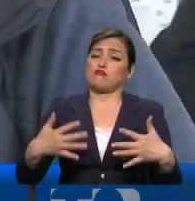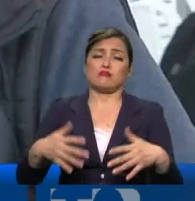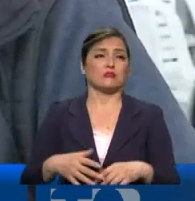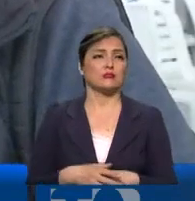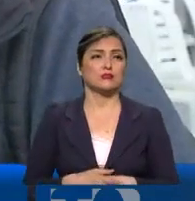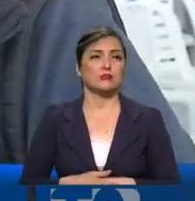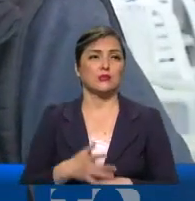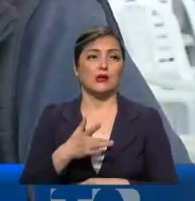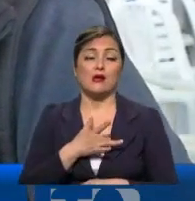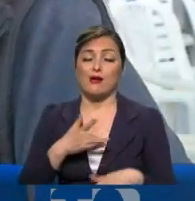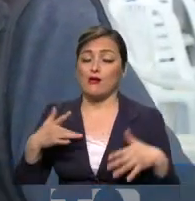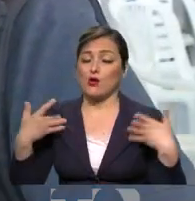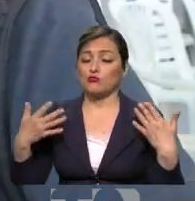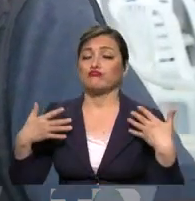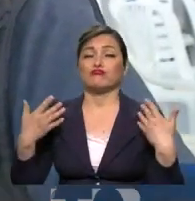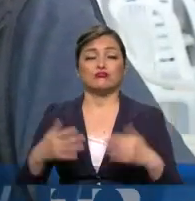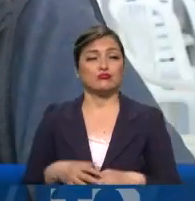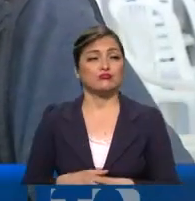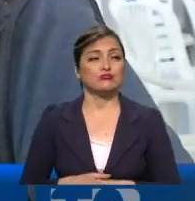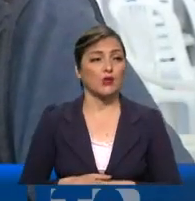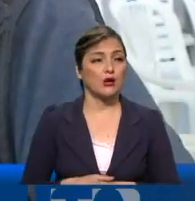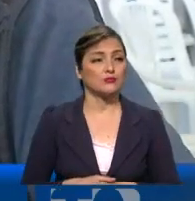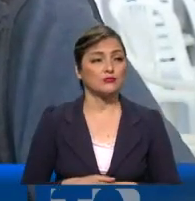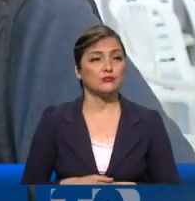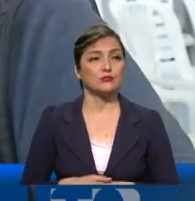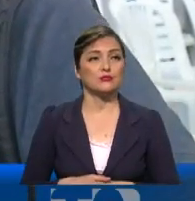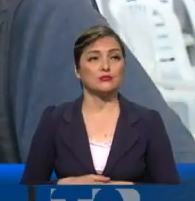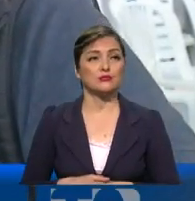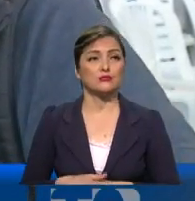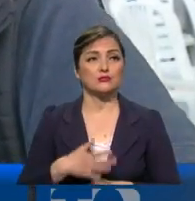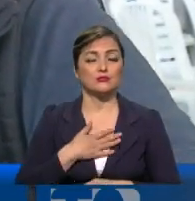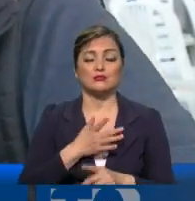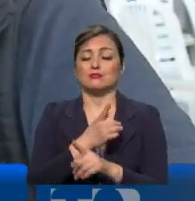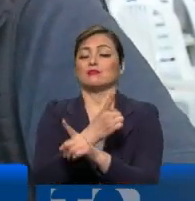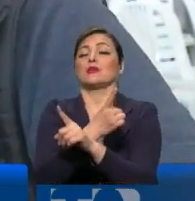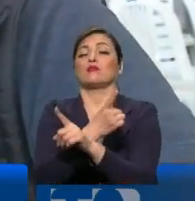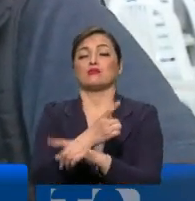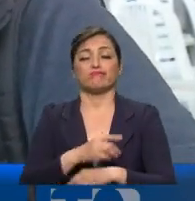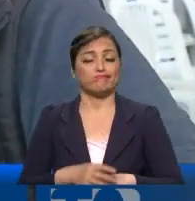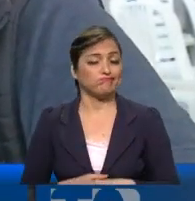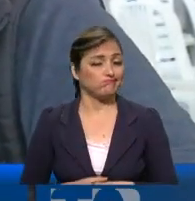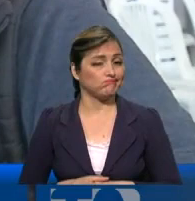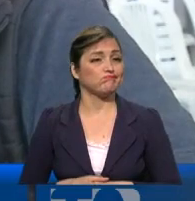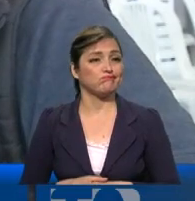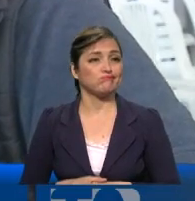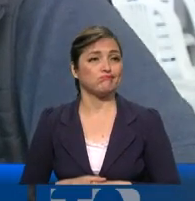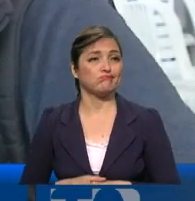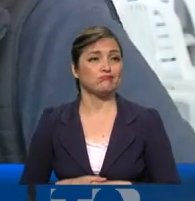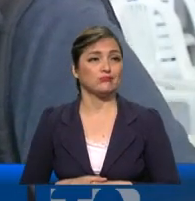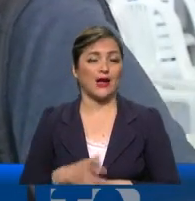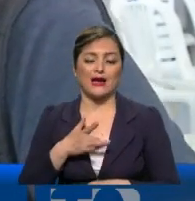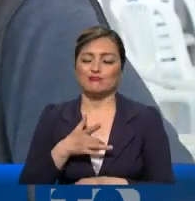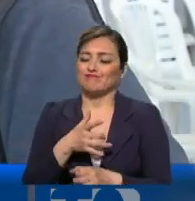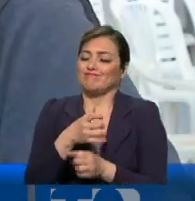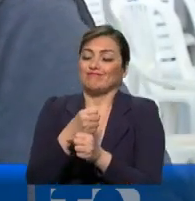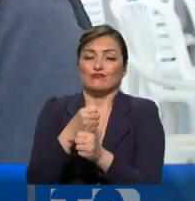Me siento muy feliz, porque como estoy con mi discapacidad, entonces así me siento más seguro,